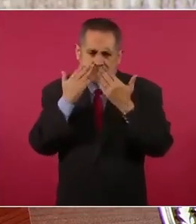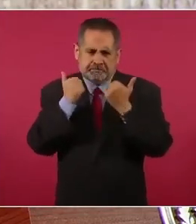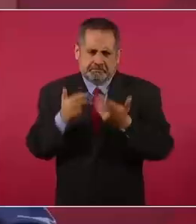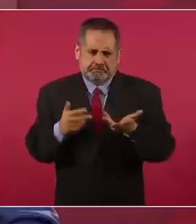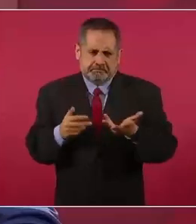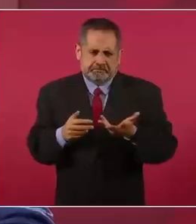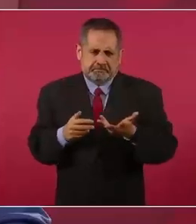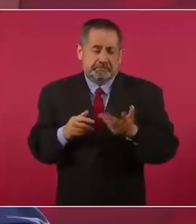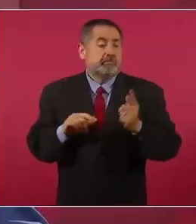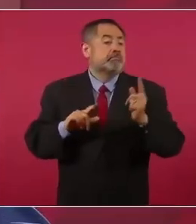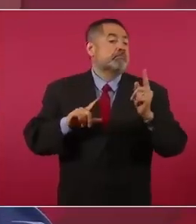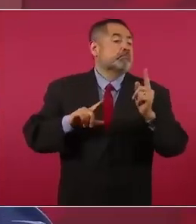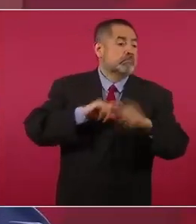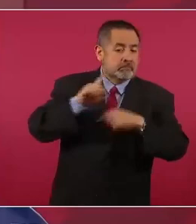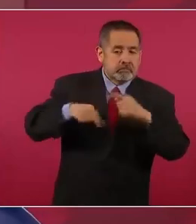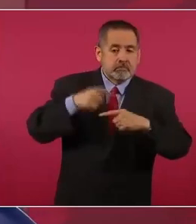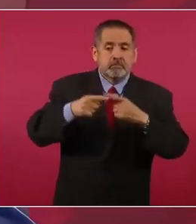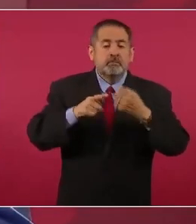todo con la revolución,